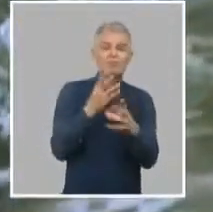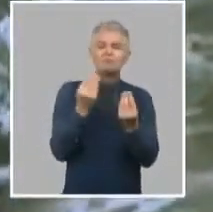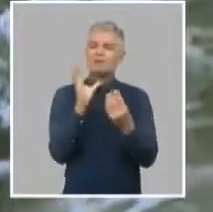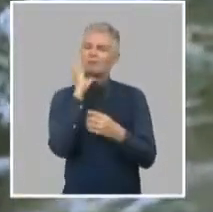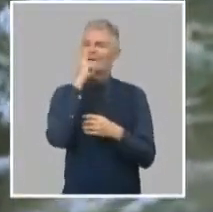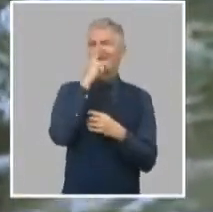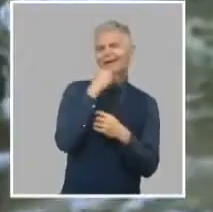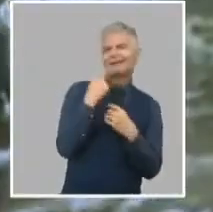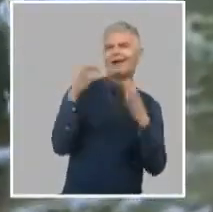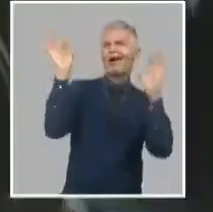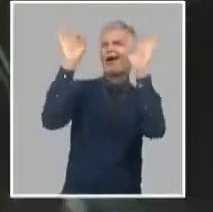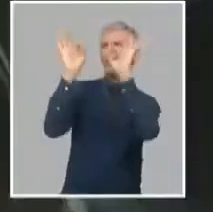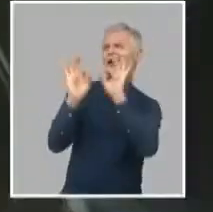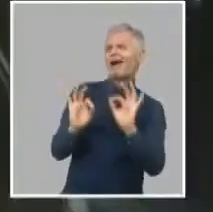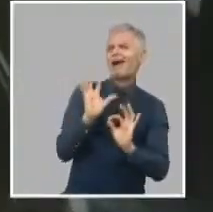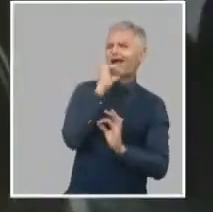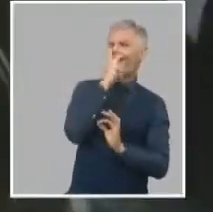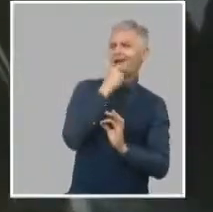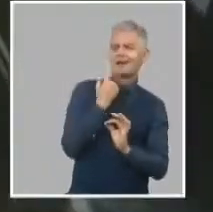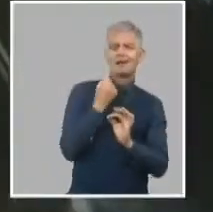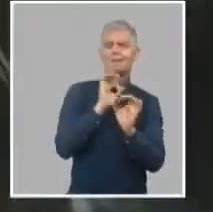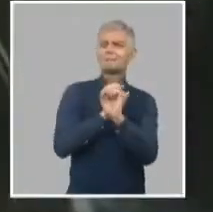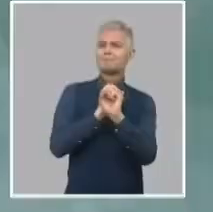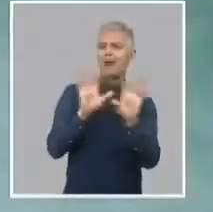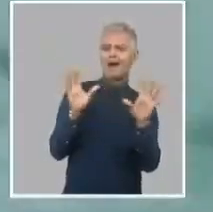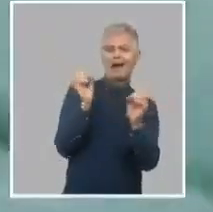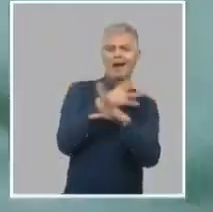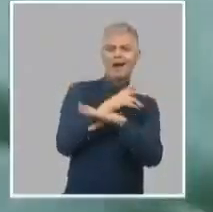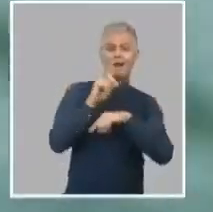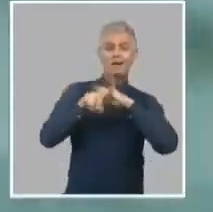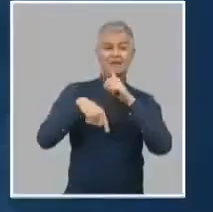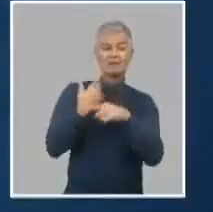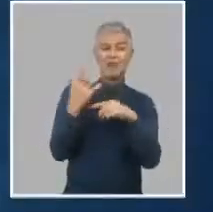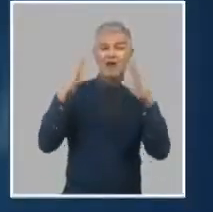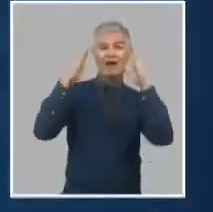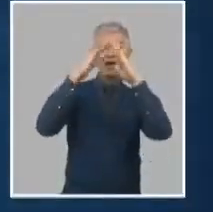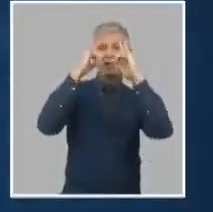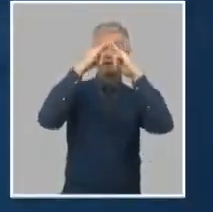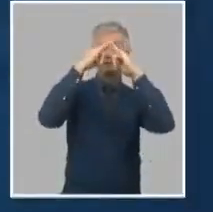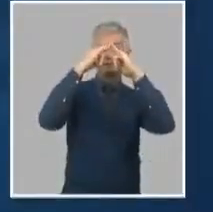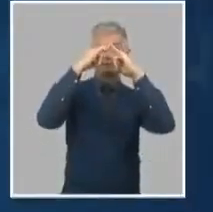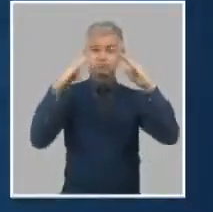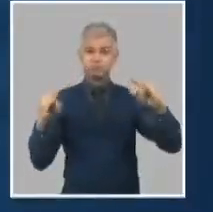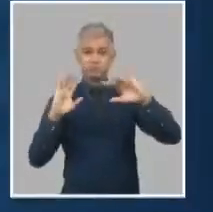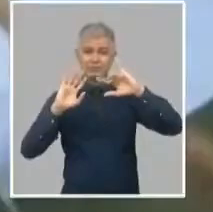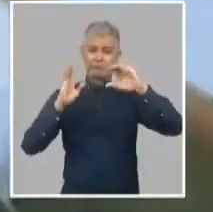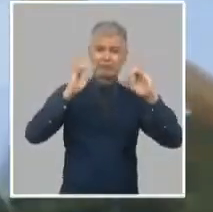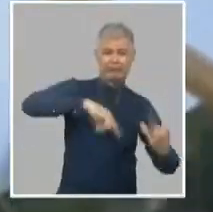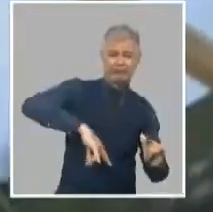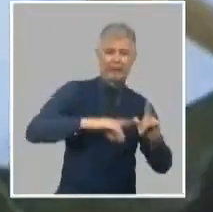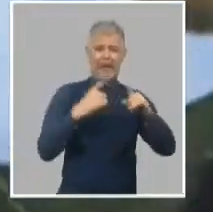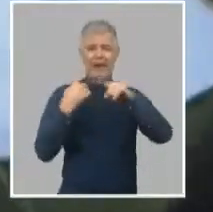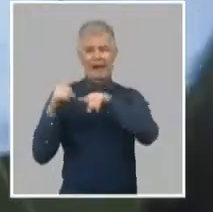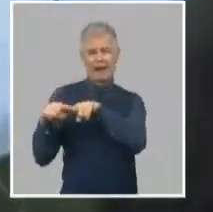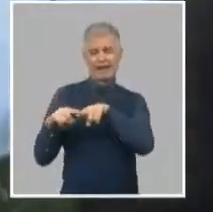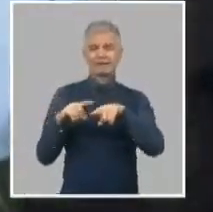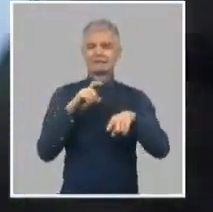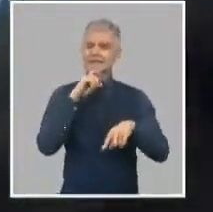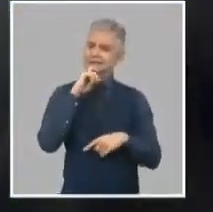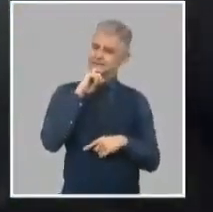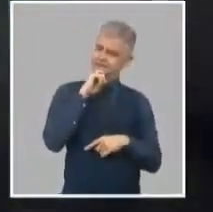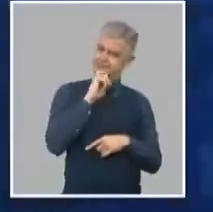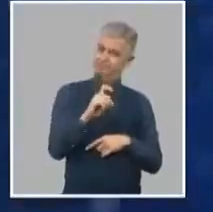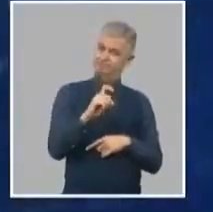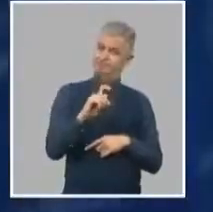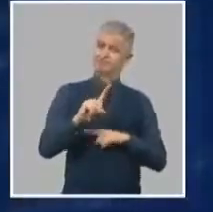bonita, muy romántica, luego que comenzó a tumbar las casas de campaña, las cosas se convirtieron en un problema más